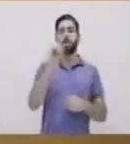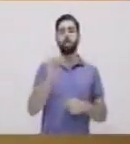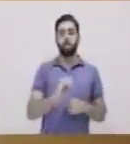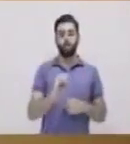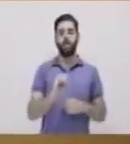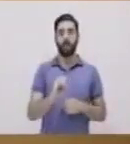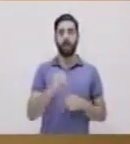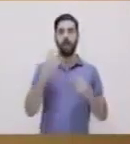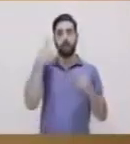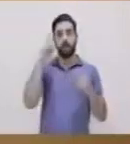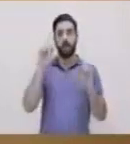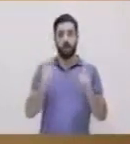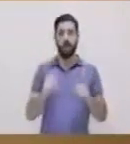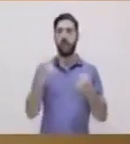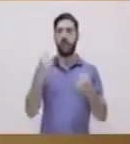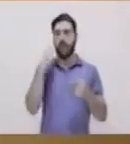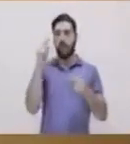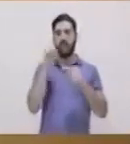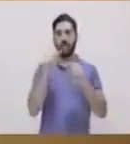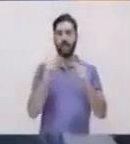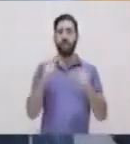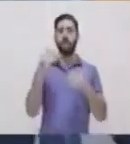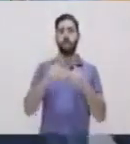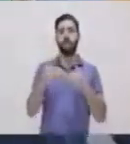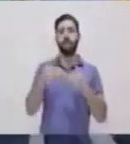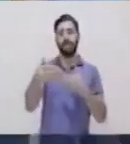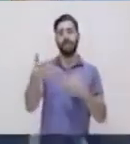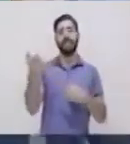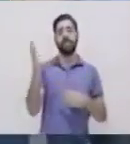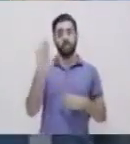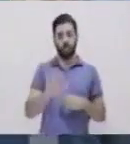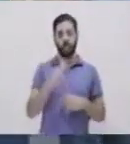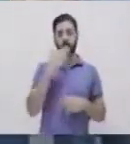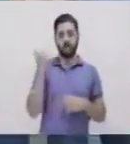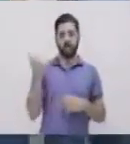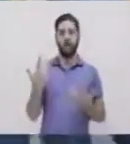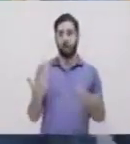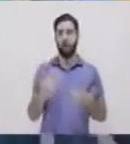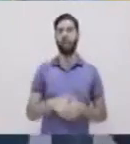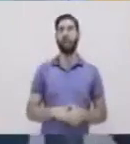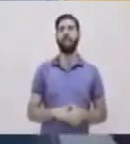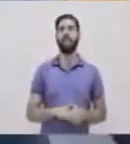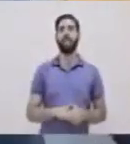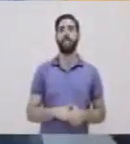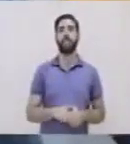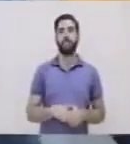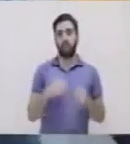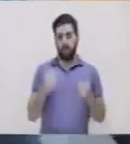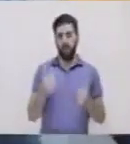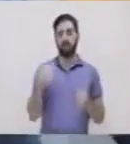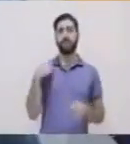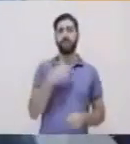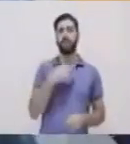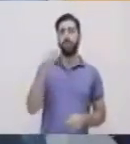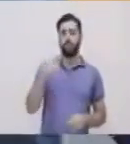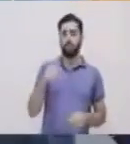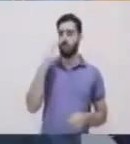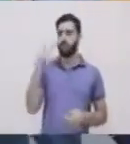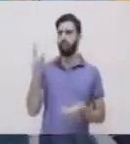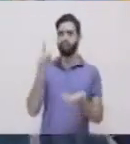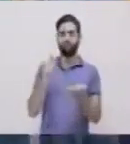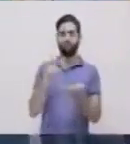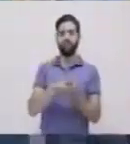poder definirlos en los problemas que tengamos más adelante. Así es. Profe, yo lo voy a invitar a que nos desinfectemos las manos. Muchas